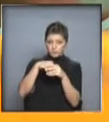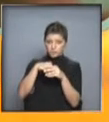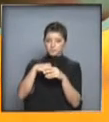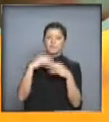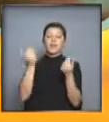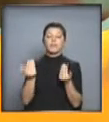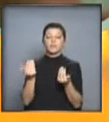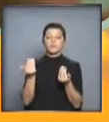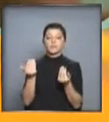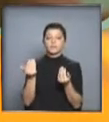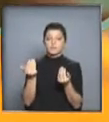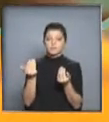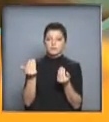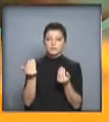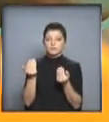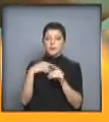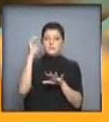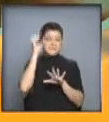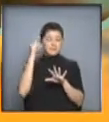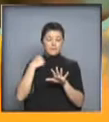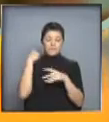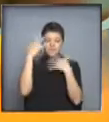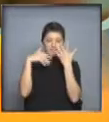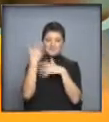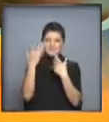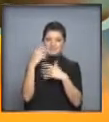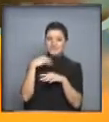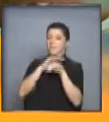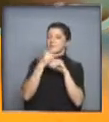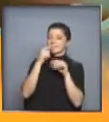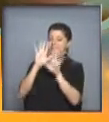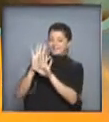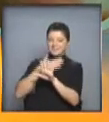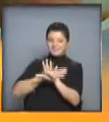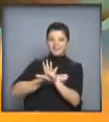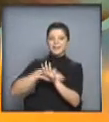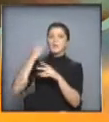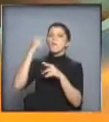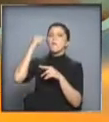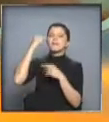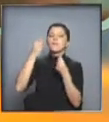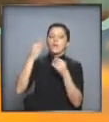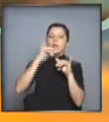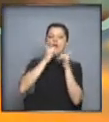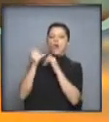el tema de que... Perdón, me perdí. No importa. Hay muchos pibes que... ¿Por qué pensás que se animaron a